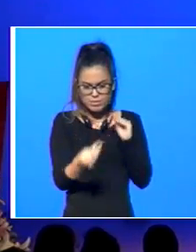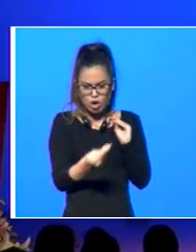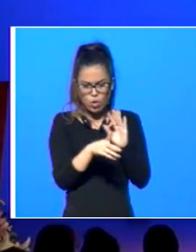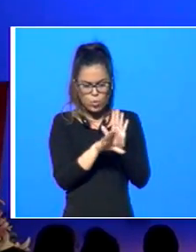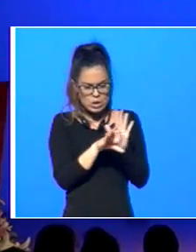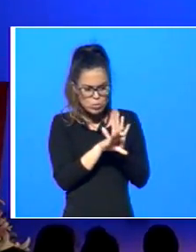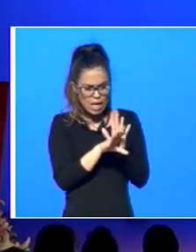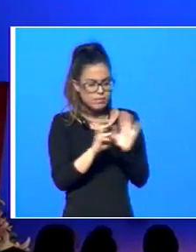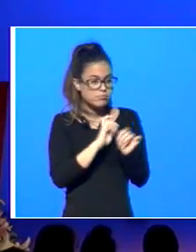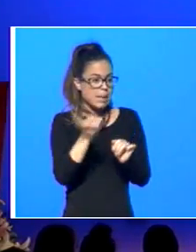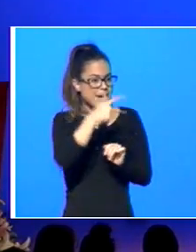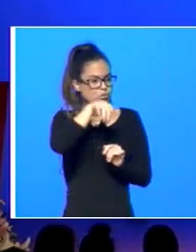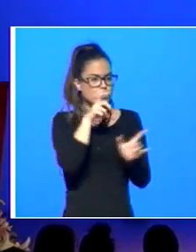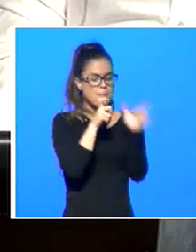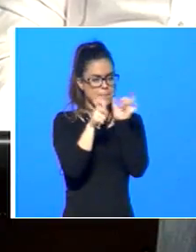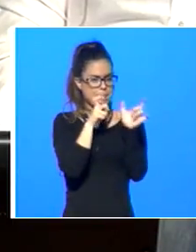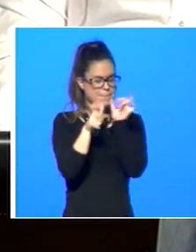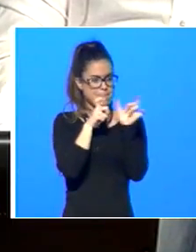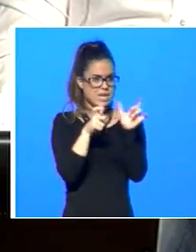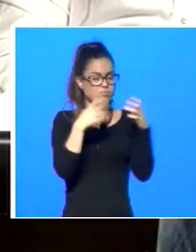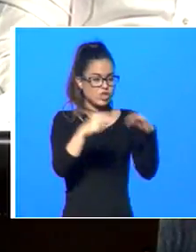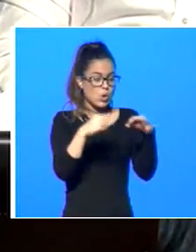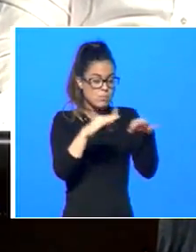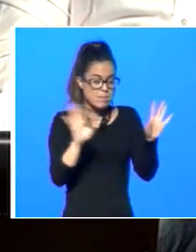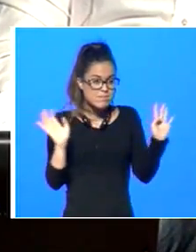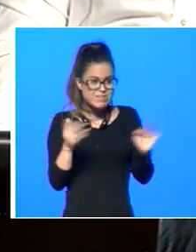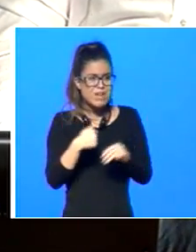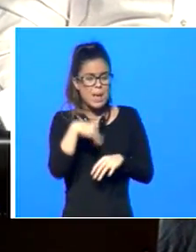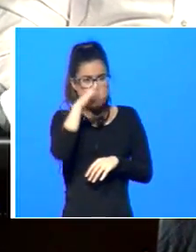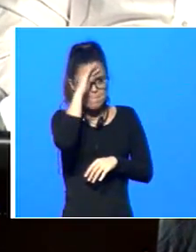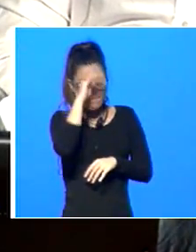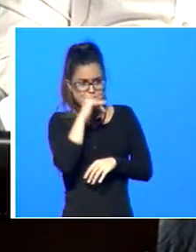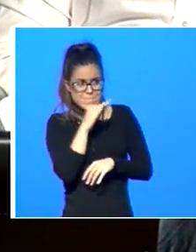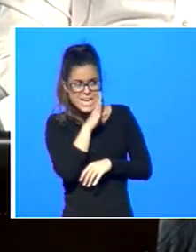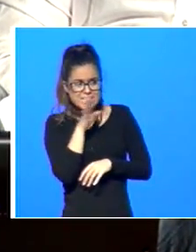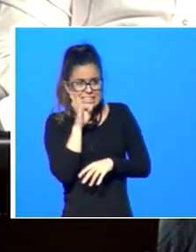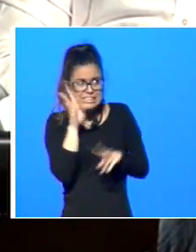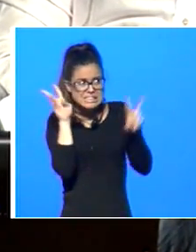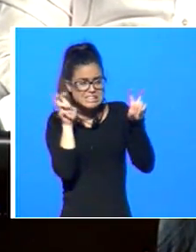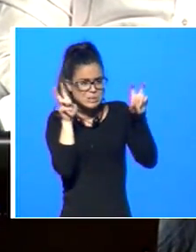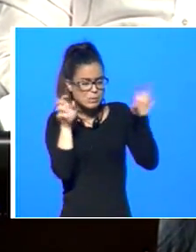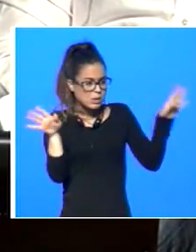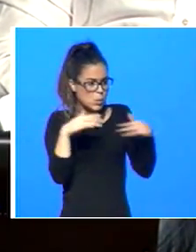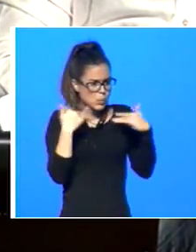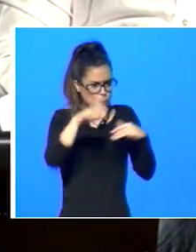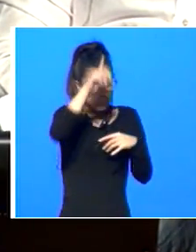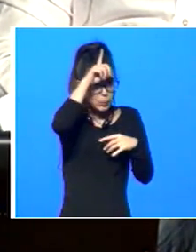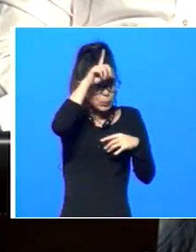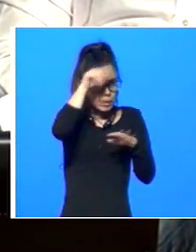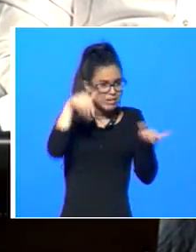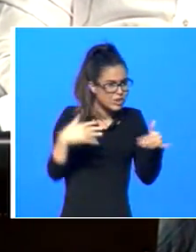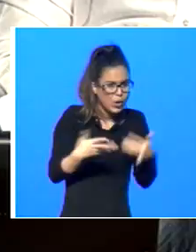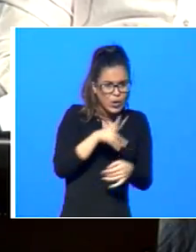locura! Para vosotros es normal, es vuestro trabajo. Para un padre nuevo es un horror. Necesitamos un